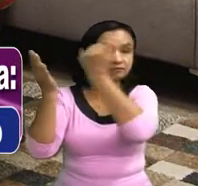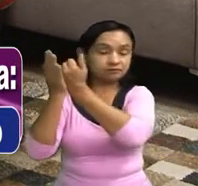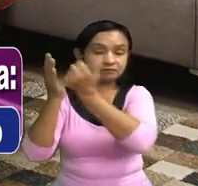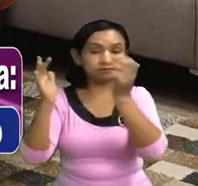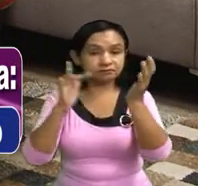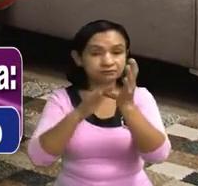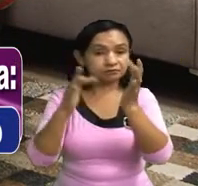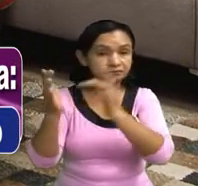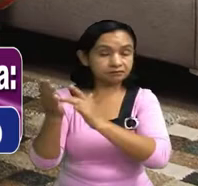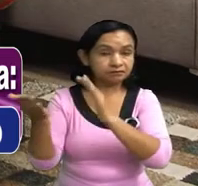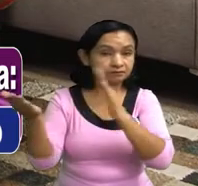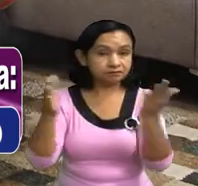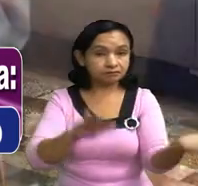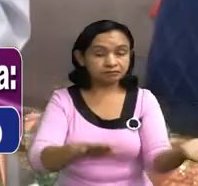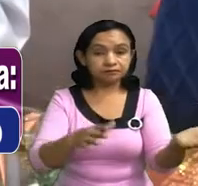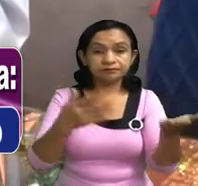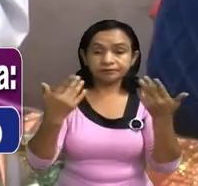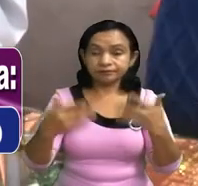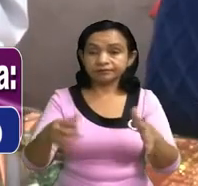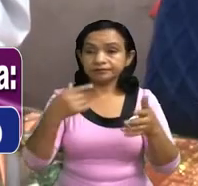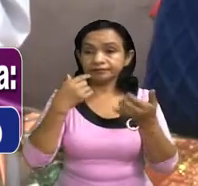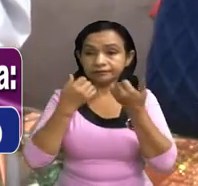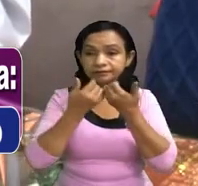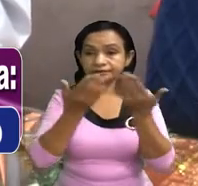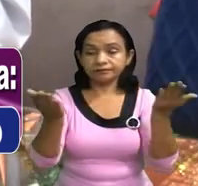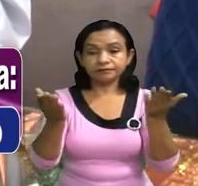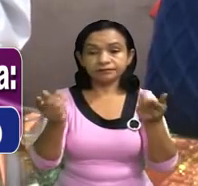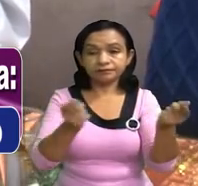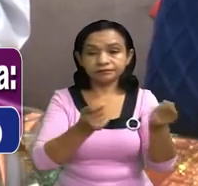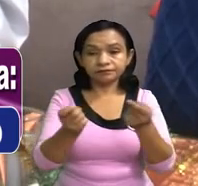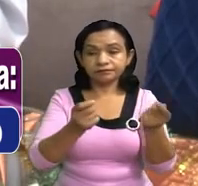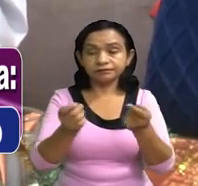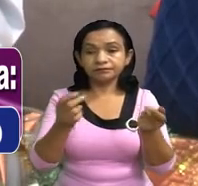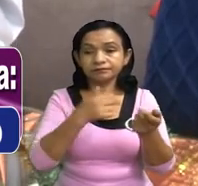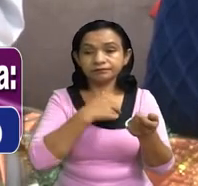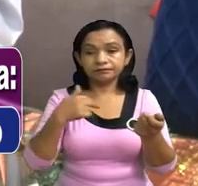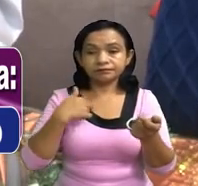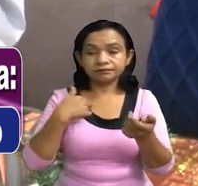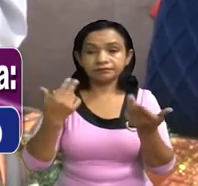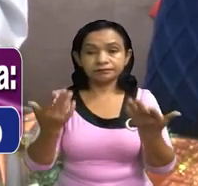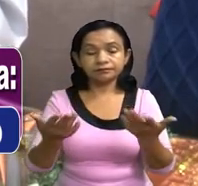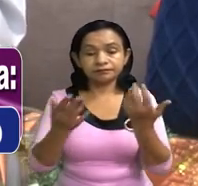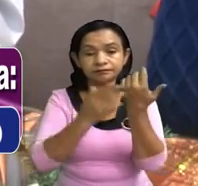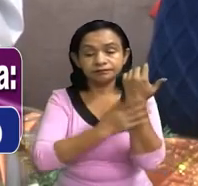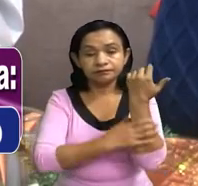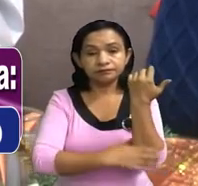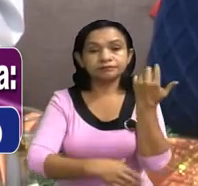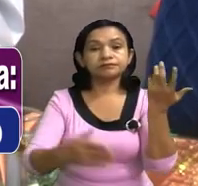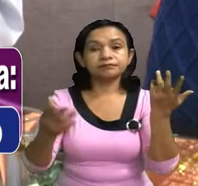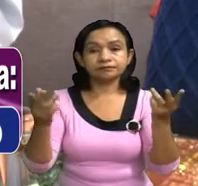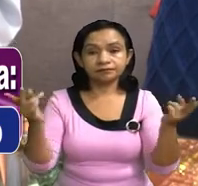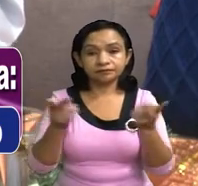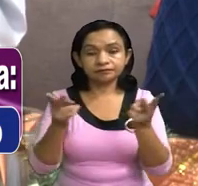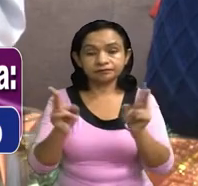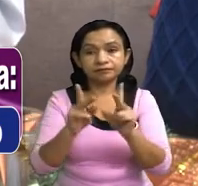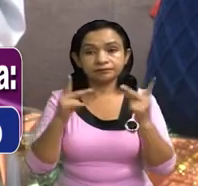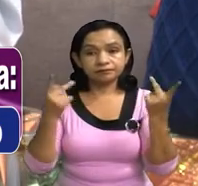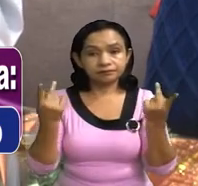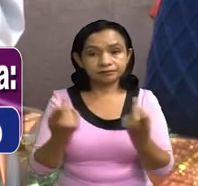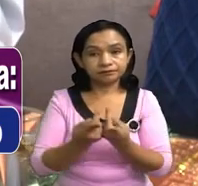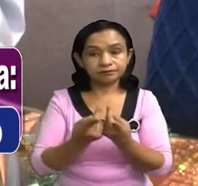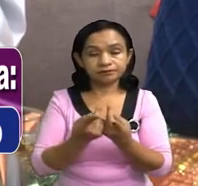pero porque había denunciado la manipulación del pueblo y la pobreza y miseria en que vivía el pueblo. Entonces